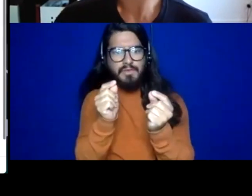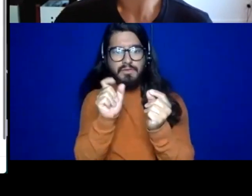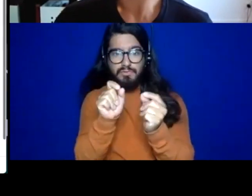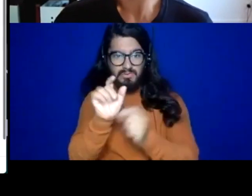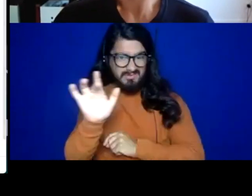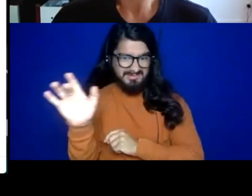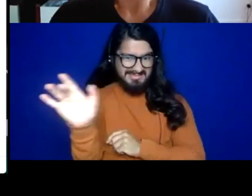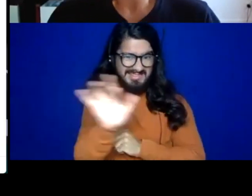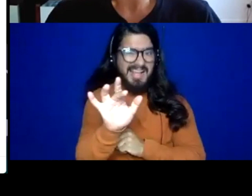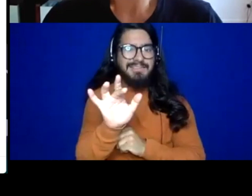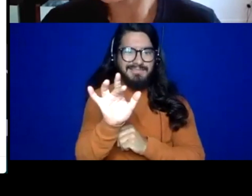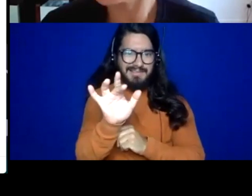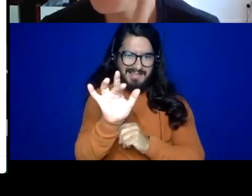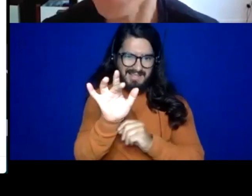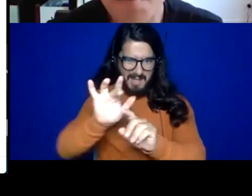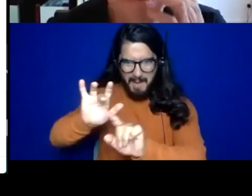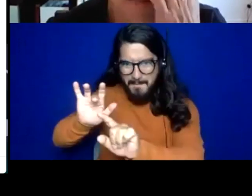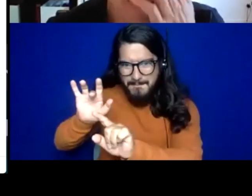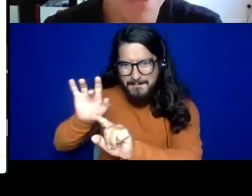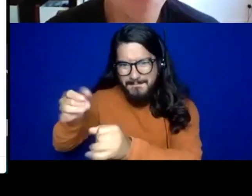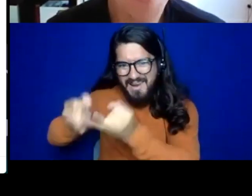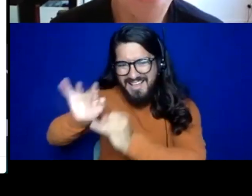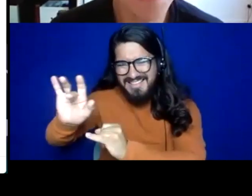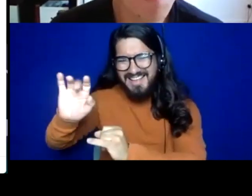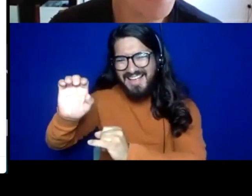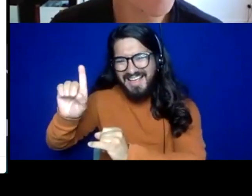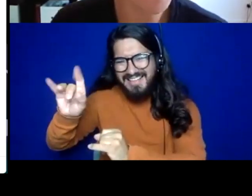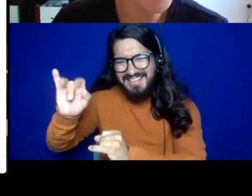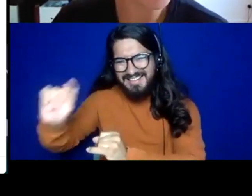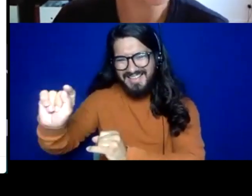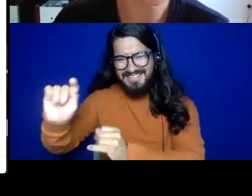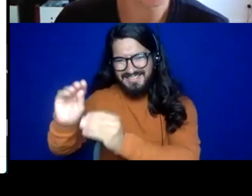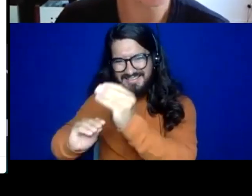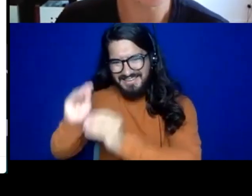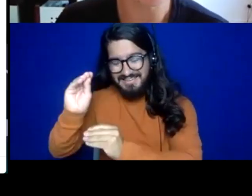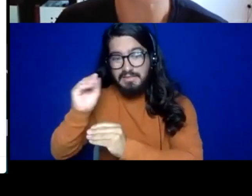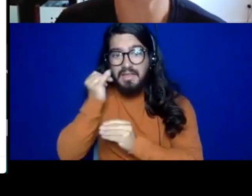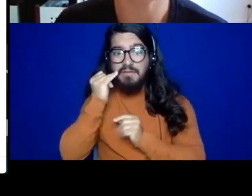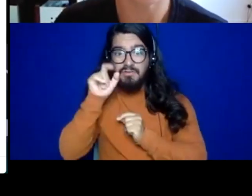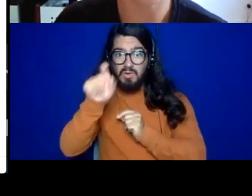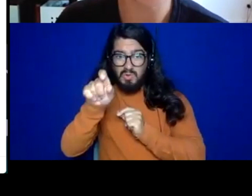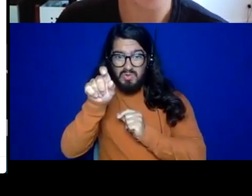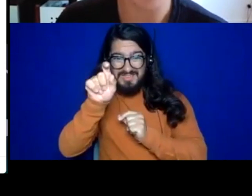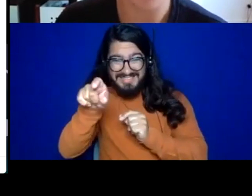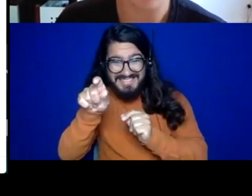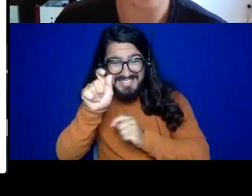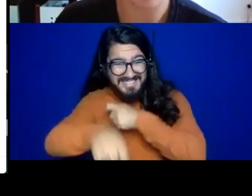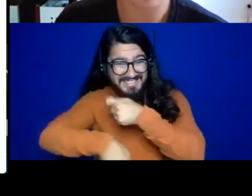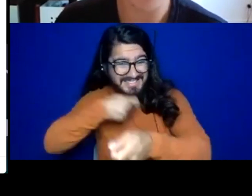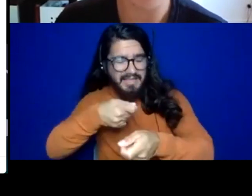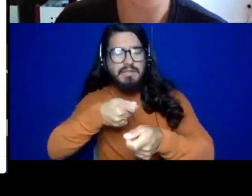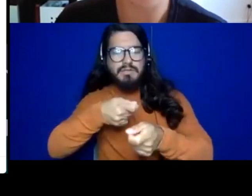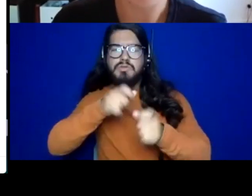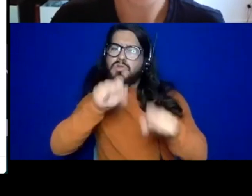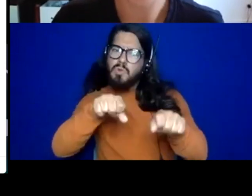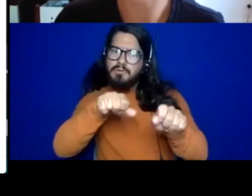selecciono, le digo, le pongo editar. Y si quieren cambiar la contraseña, tienes